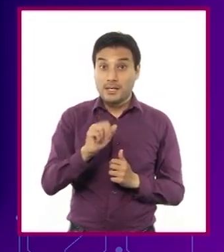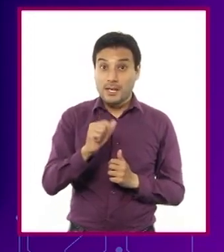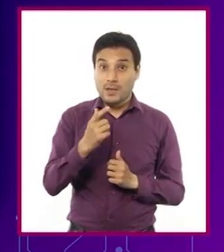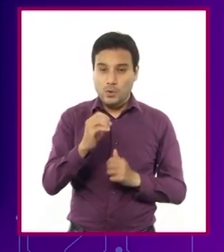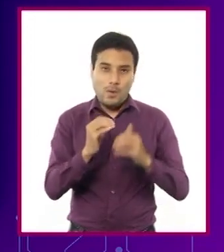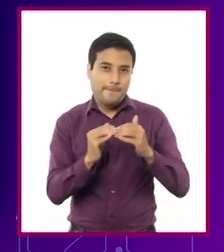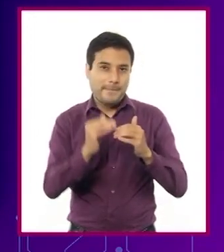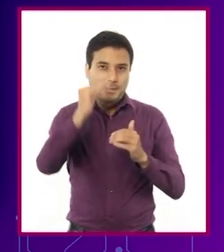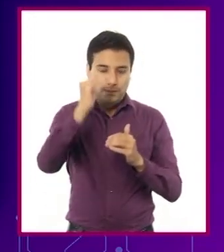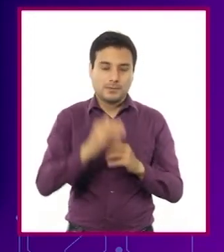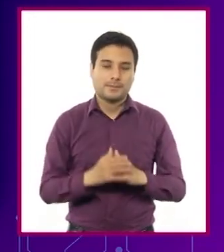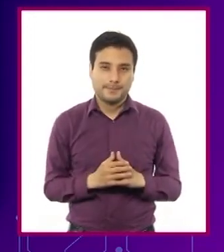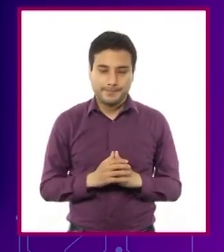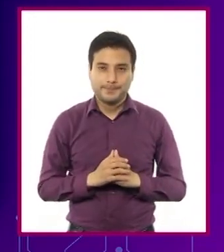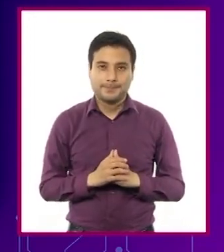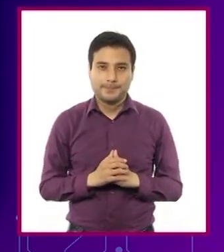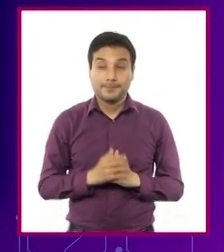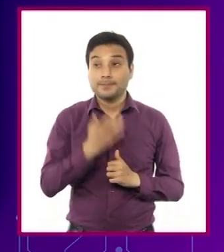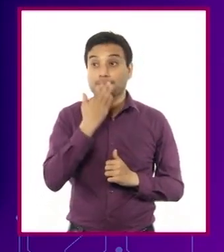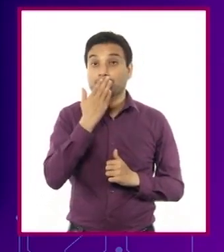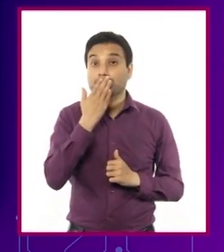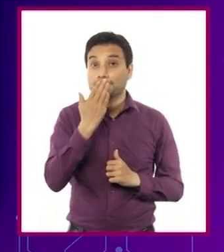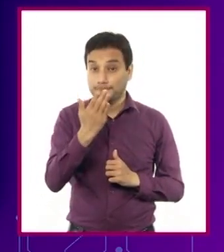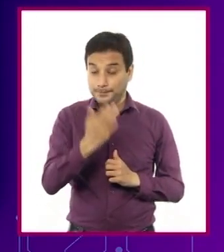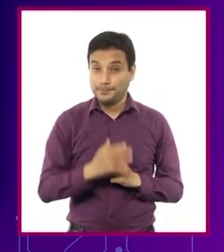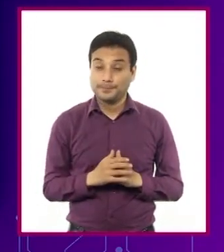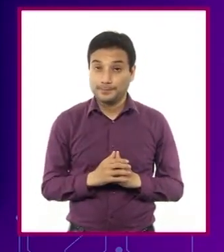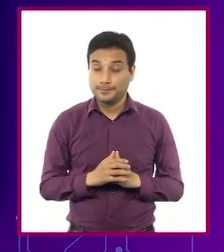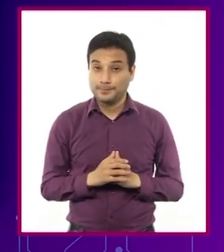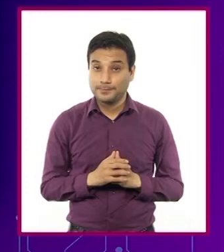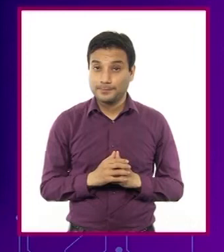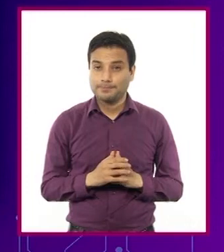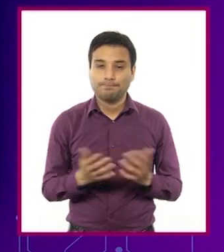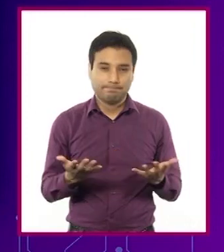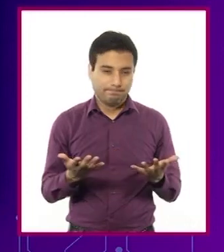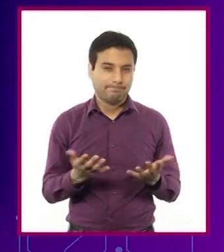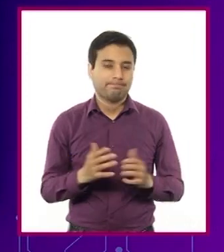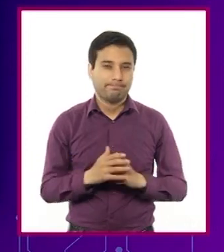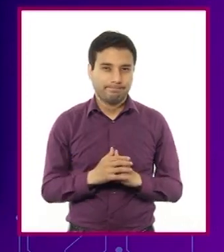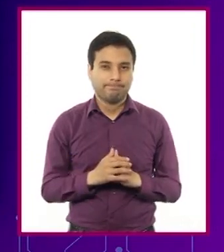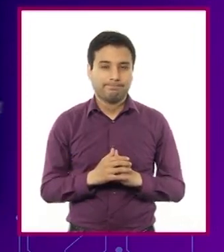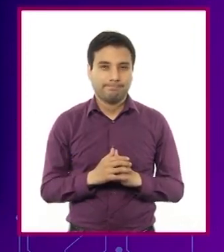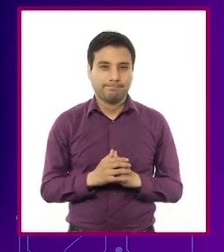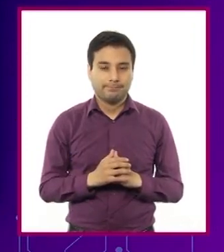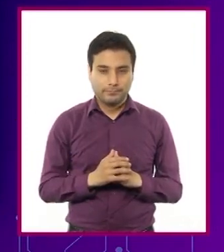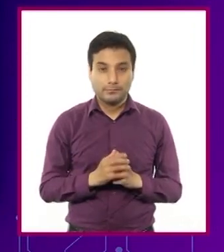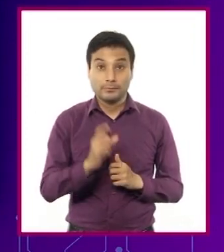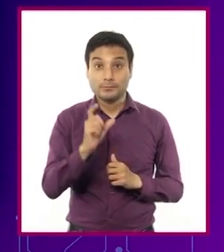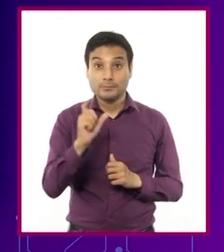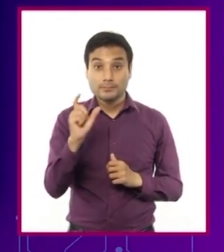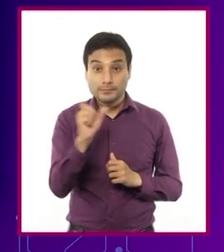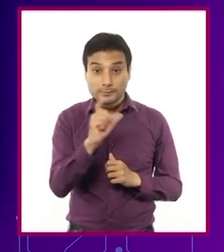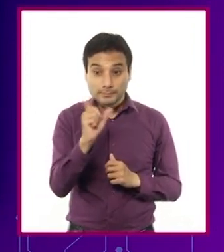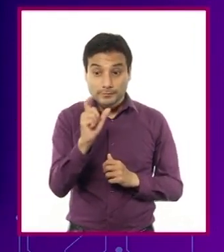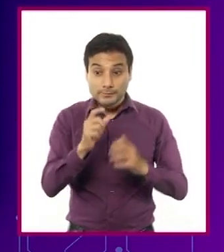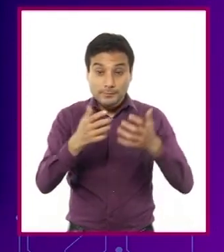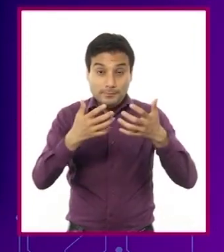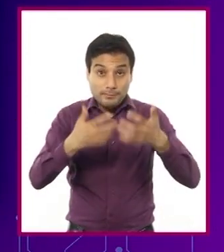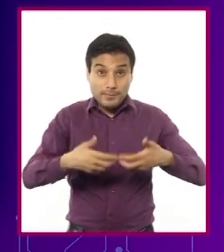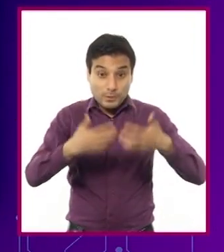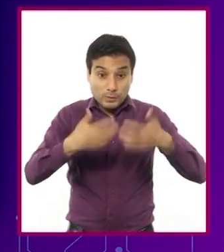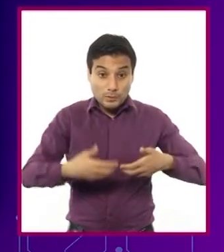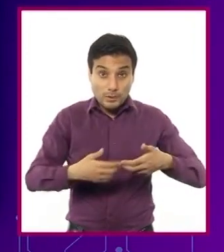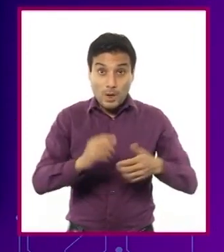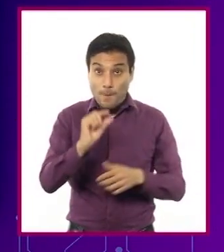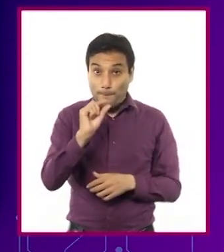las demás regiones. Buen trabajo, Leslie. Se demuestra así que aun cuando su producción es menor en